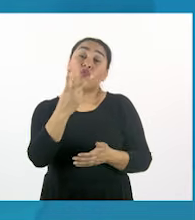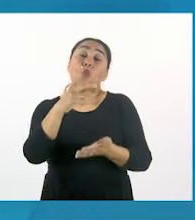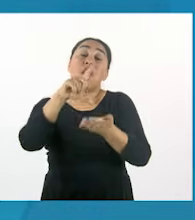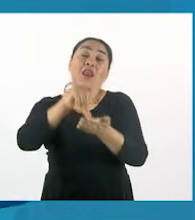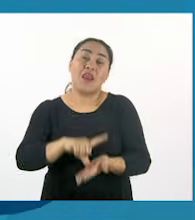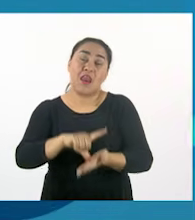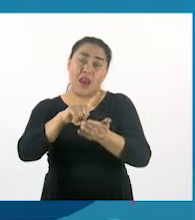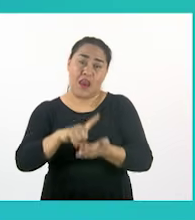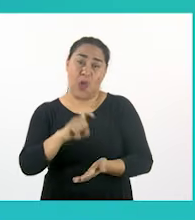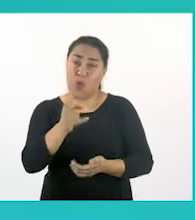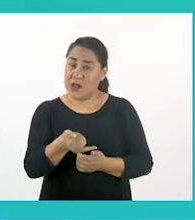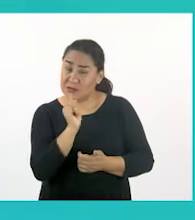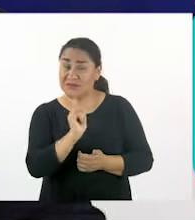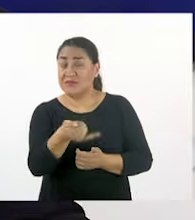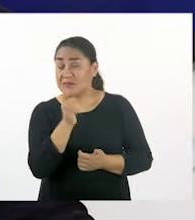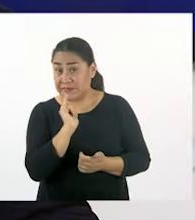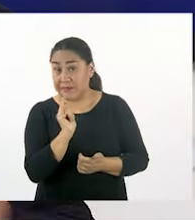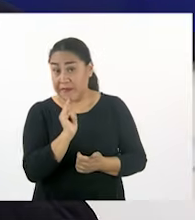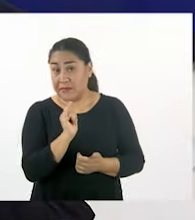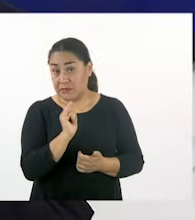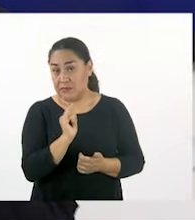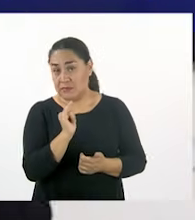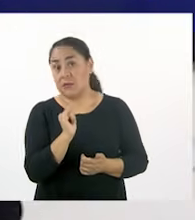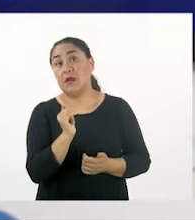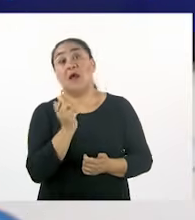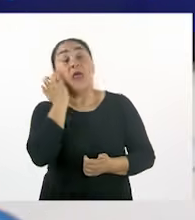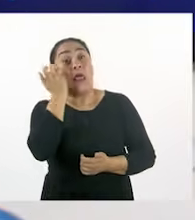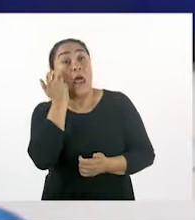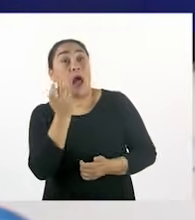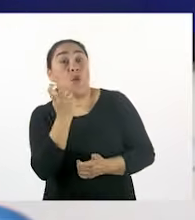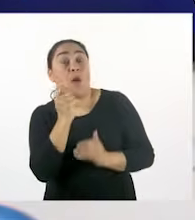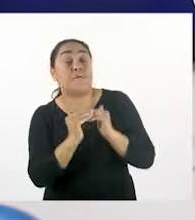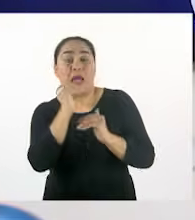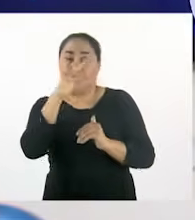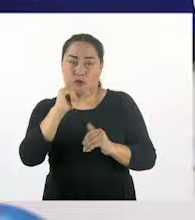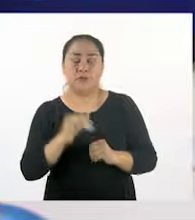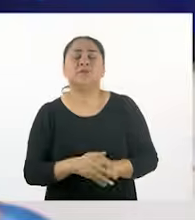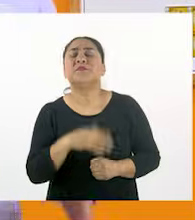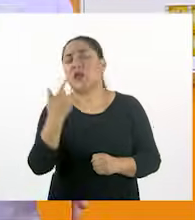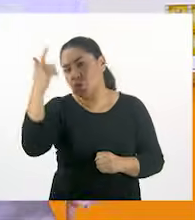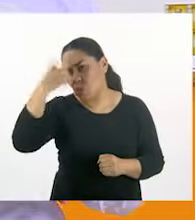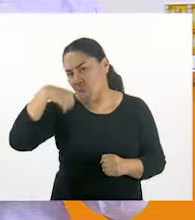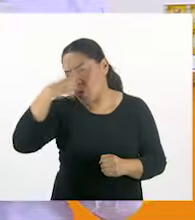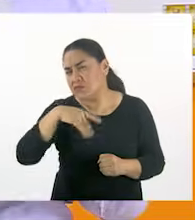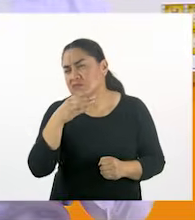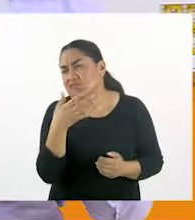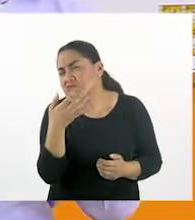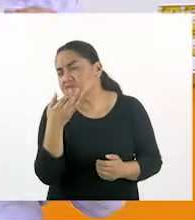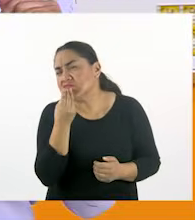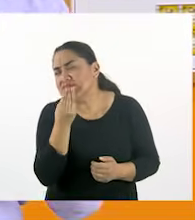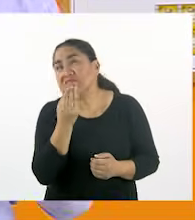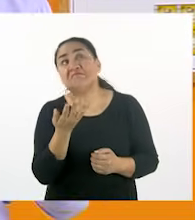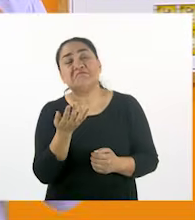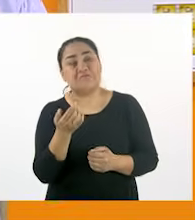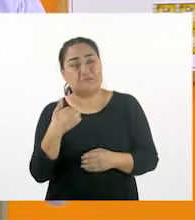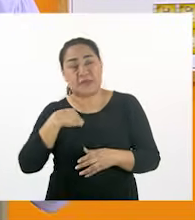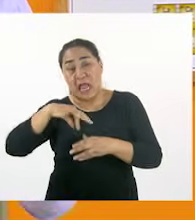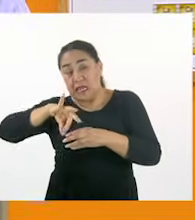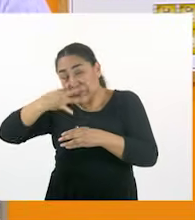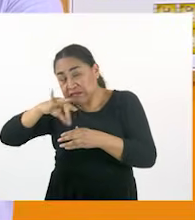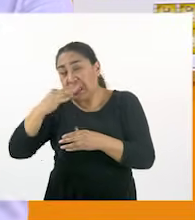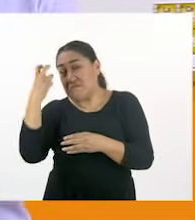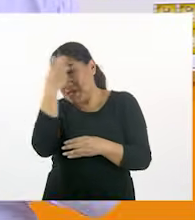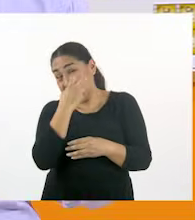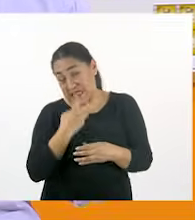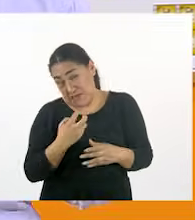recuerden que no podemos también tomar agua. Además, ¿y en la cena? Ok, en la cena teníamos unos chicharrones y una